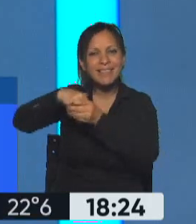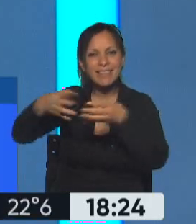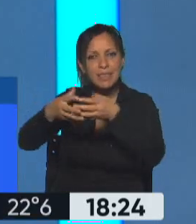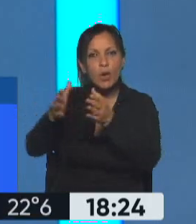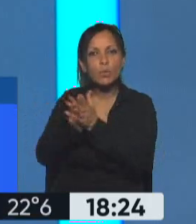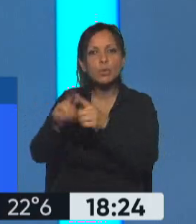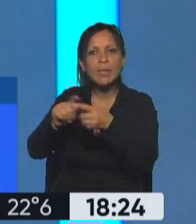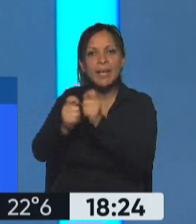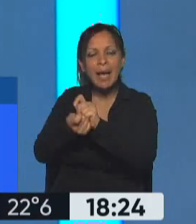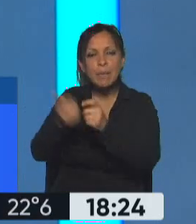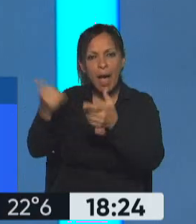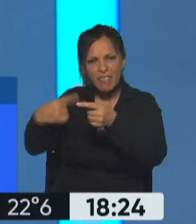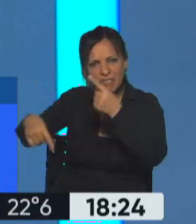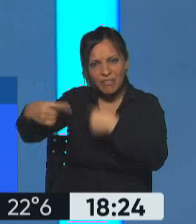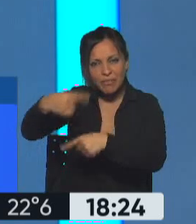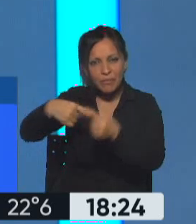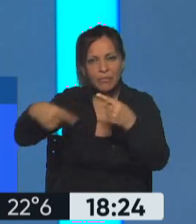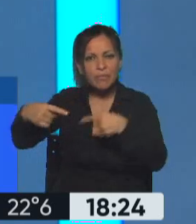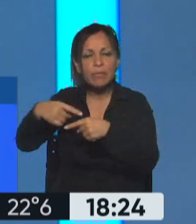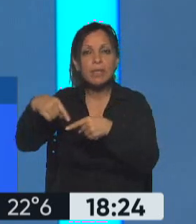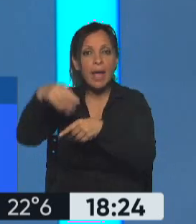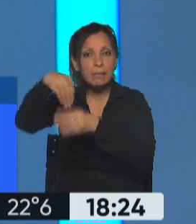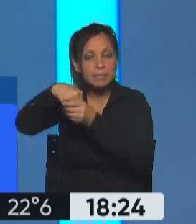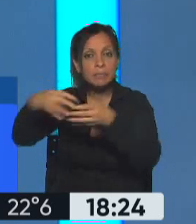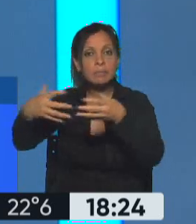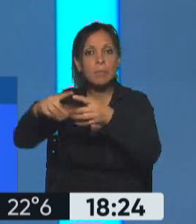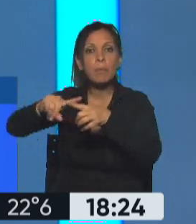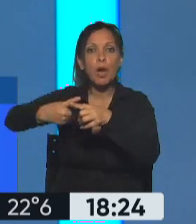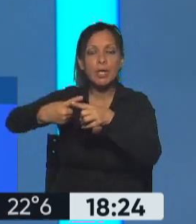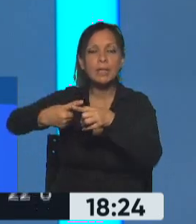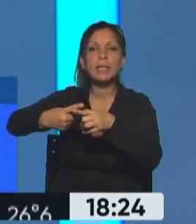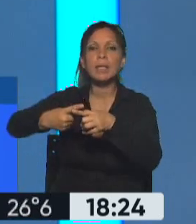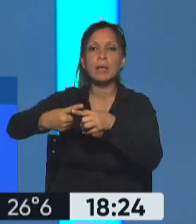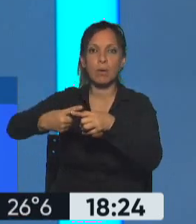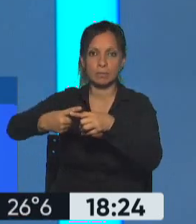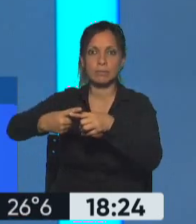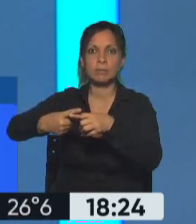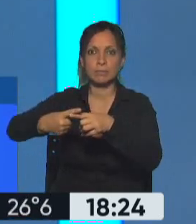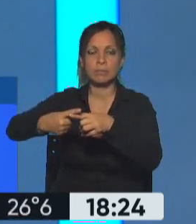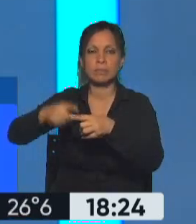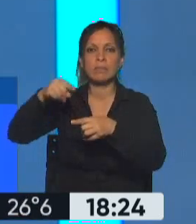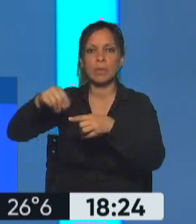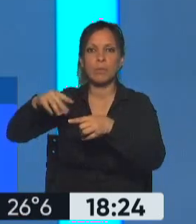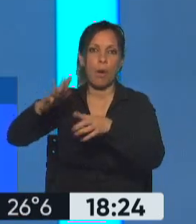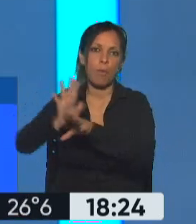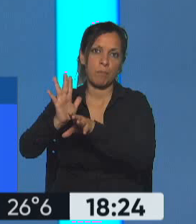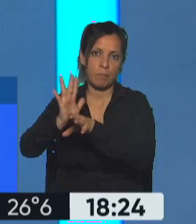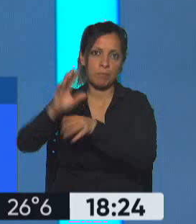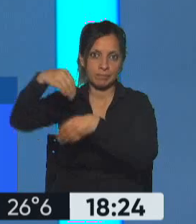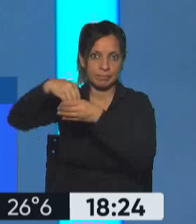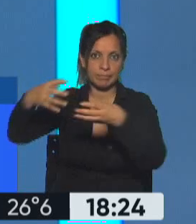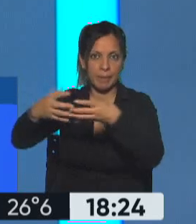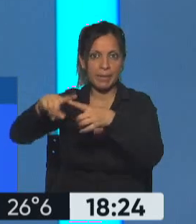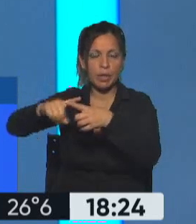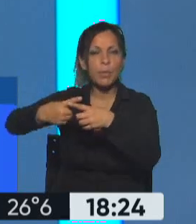hizo una interna y ahí me parece que se terminó de conformar como un partido político en el sentido, o un frente, ¿no? Electoral, pero digamos como un